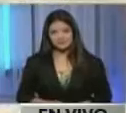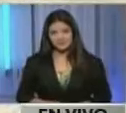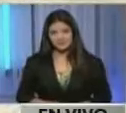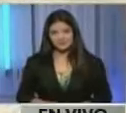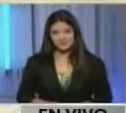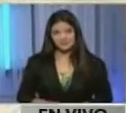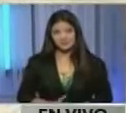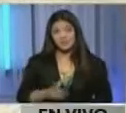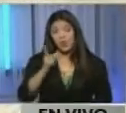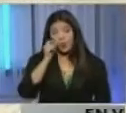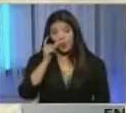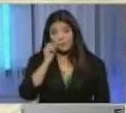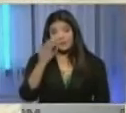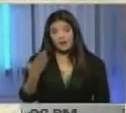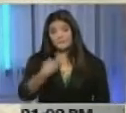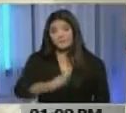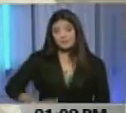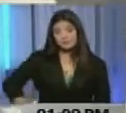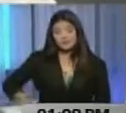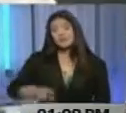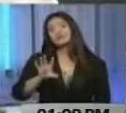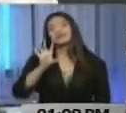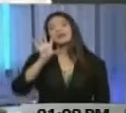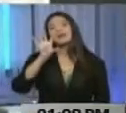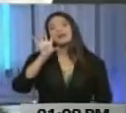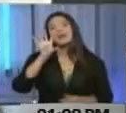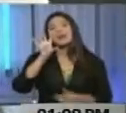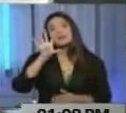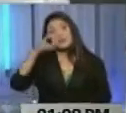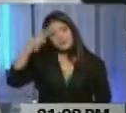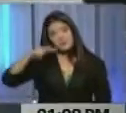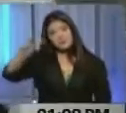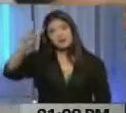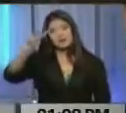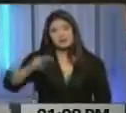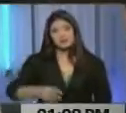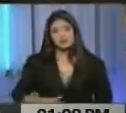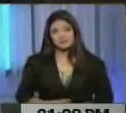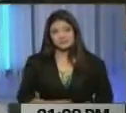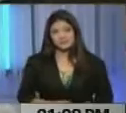Enrique Peña Nieto, presidente de los Estados Unidos Mexicanos.